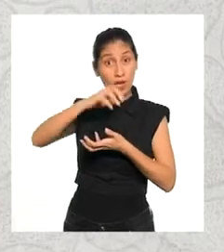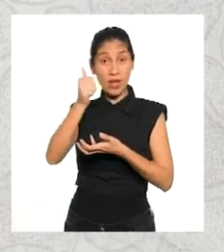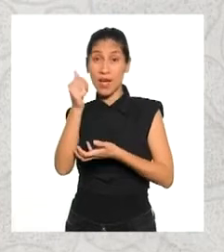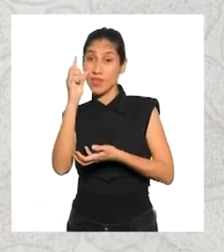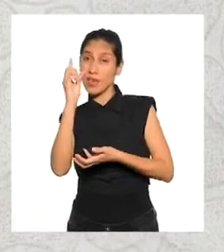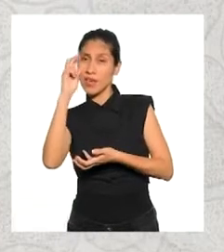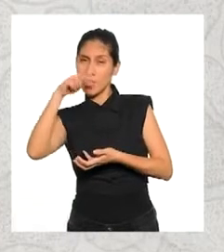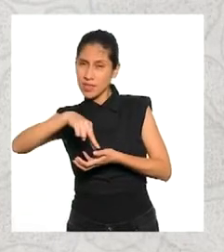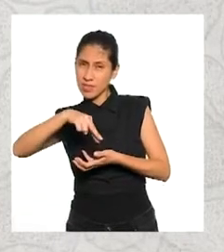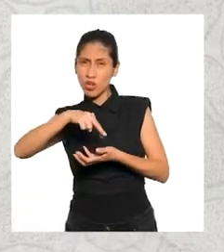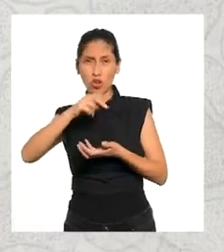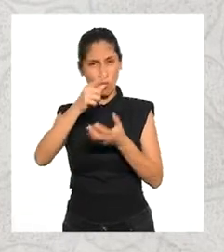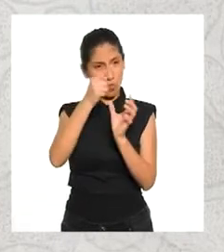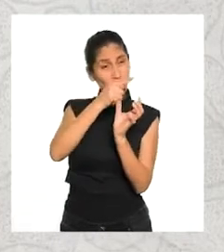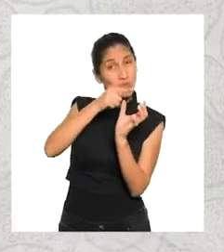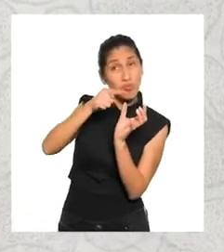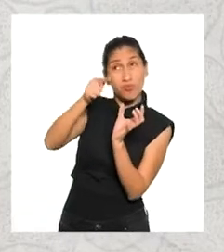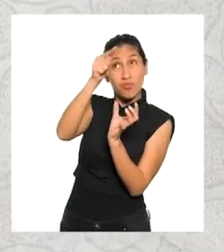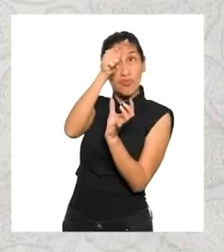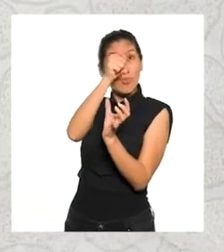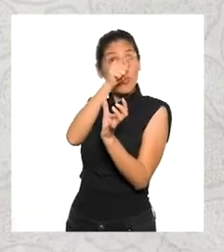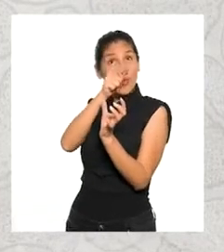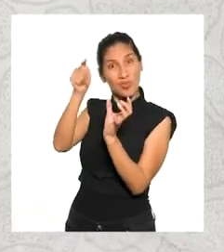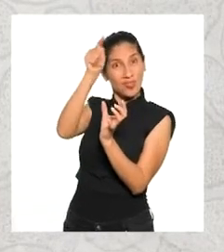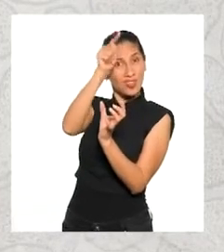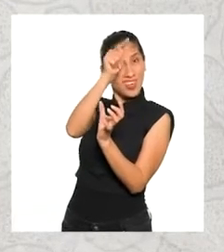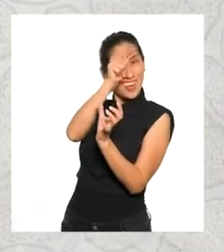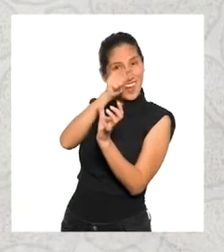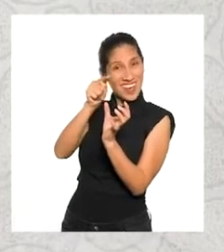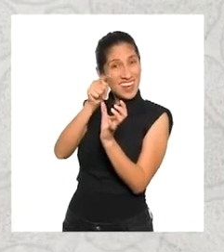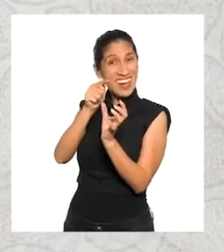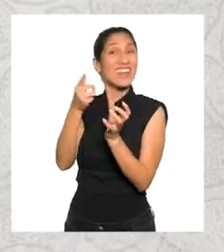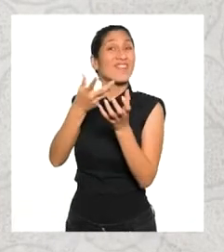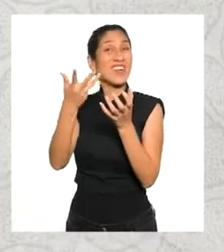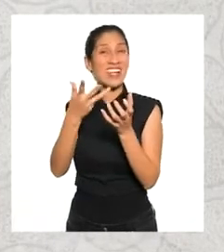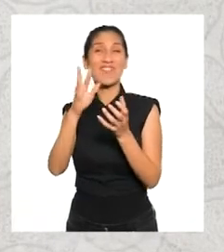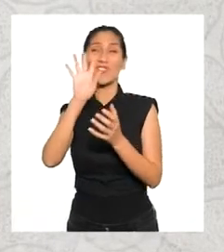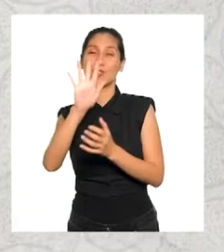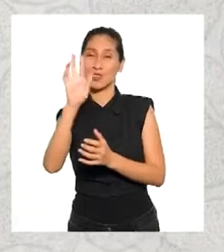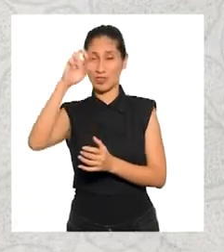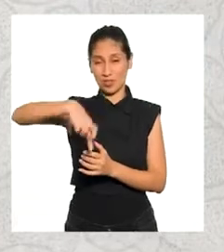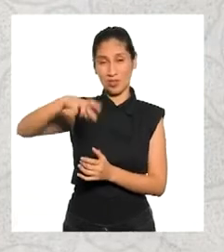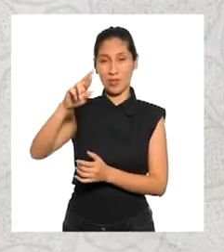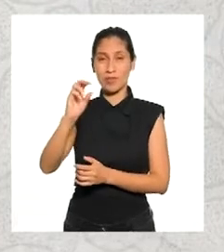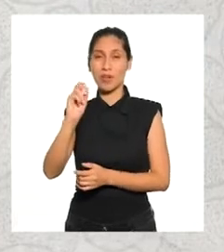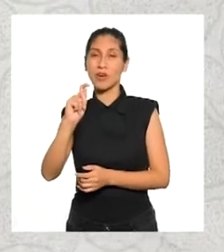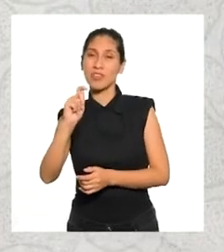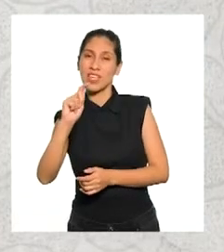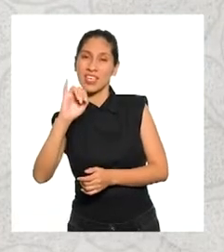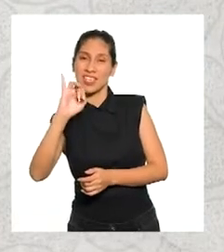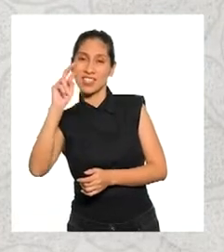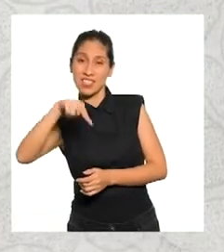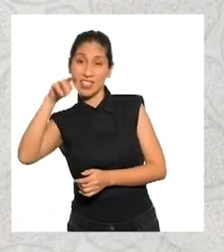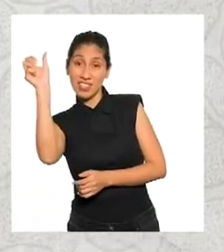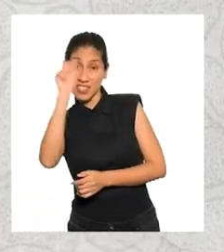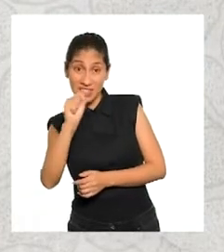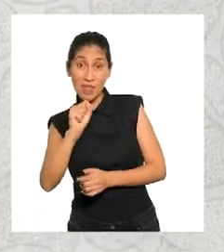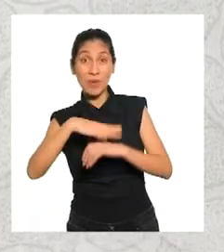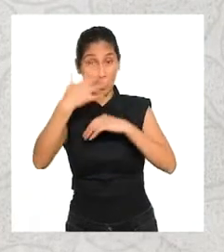ADN se condensa o enrolla gracias a unas proteínas llamadas histonas, para que así encaje dentro del